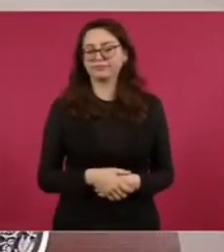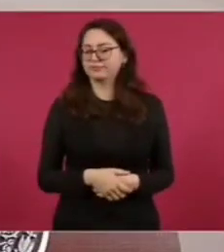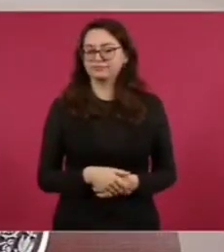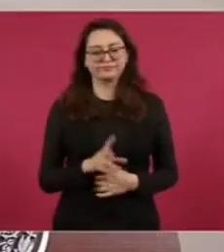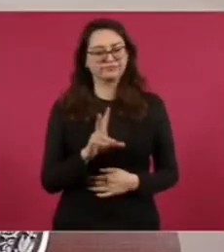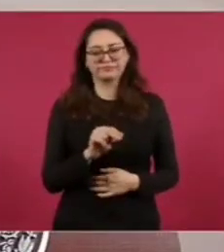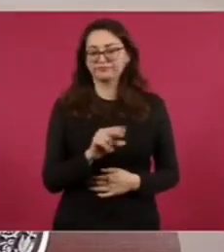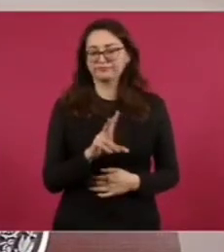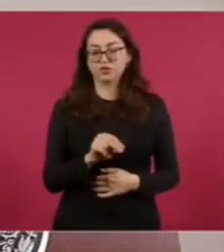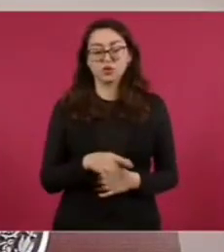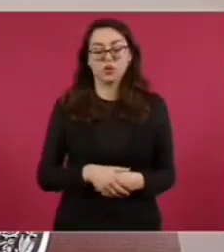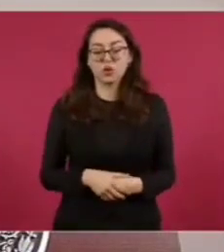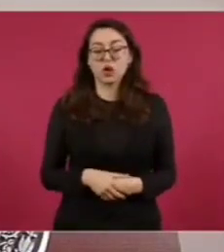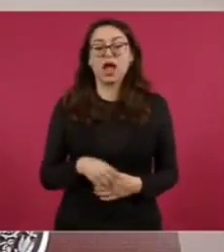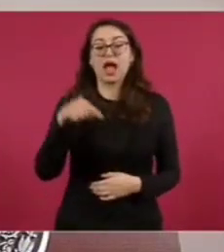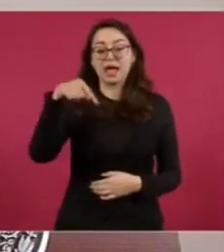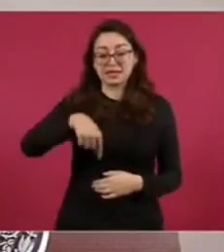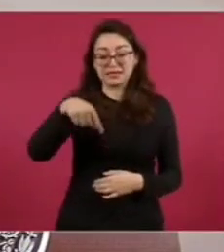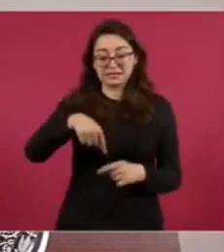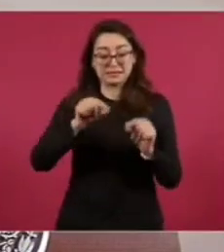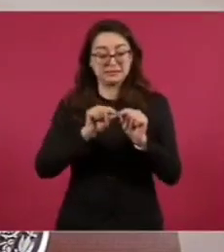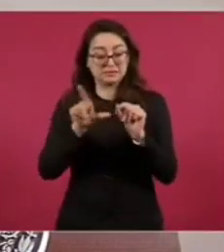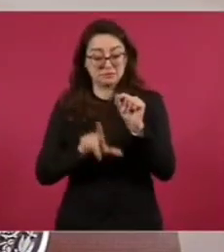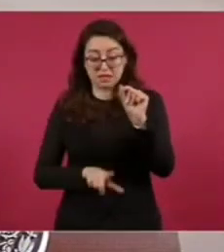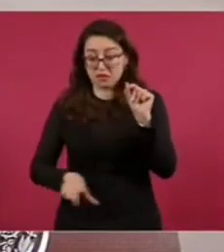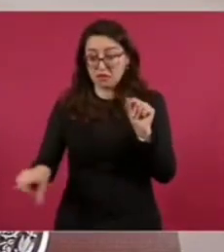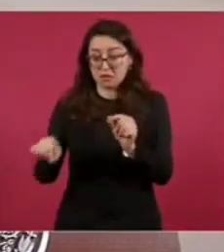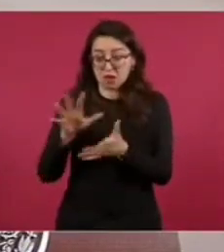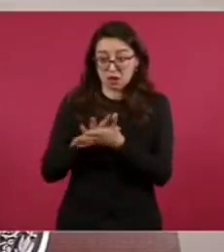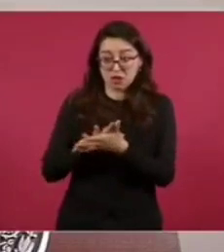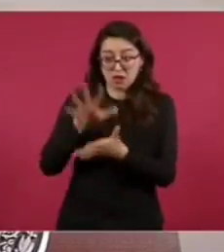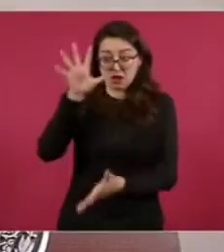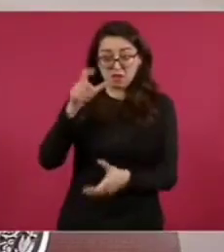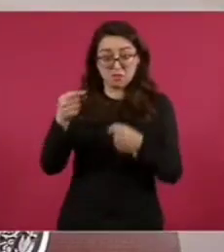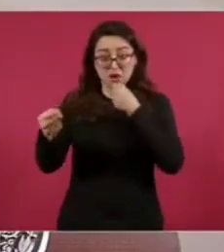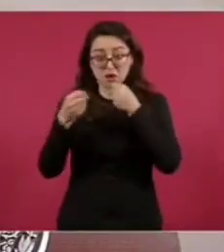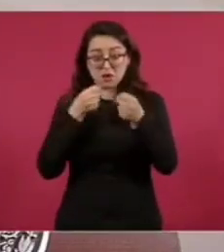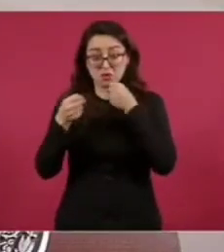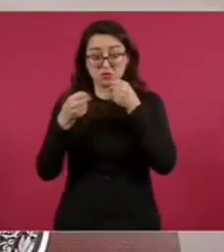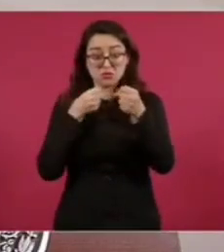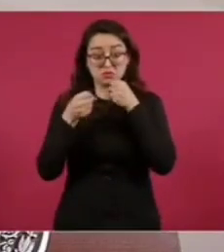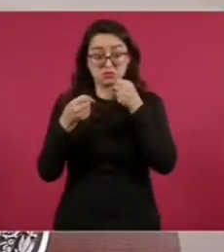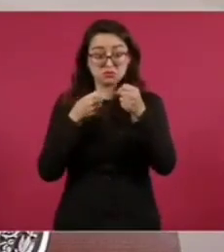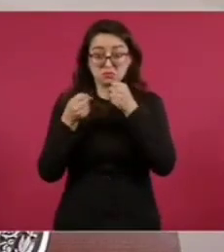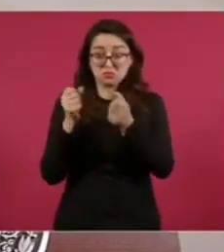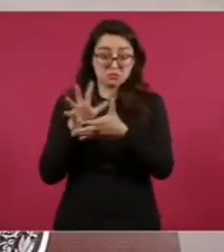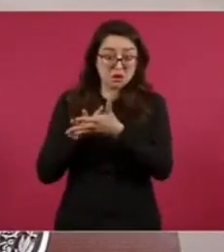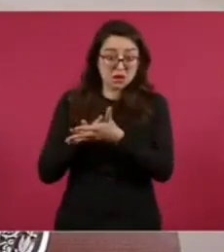labor. No. Los periodistas de México, por lo general, la mayoría de ellos,